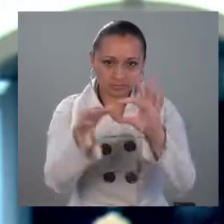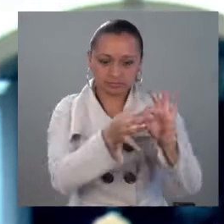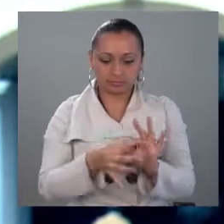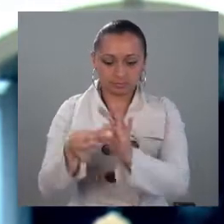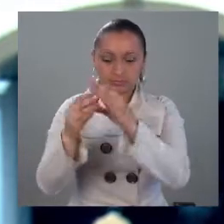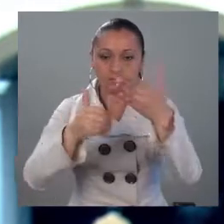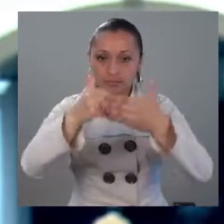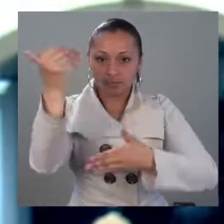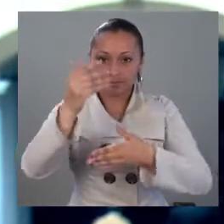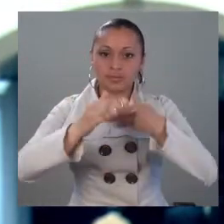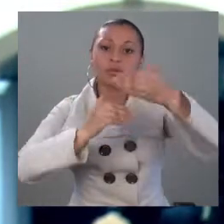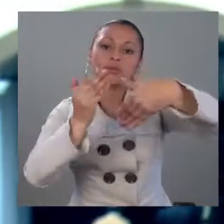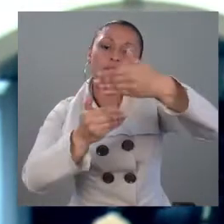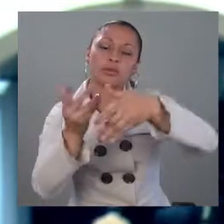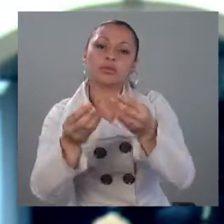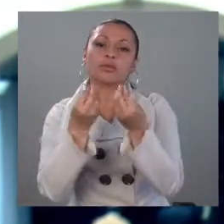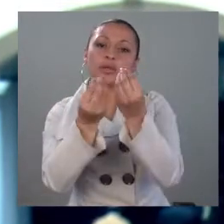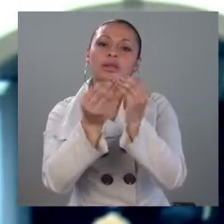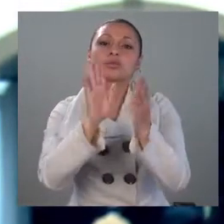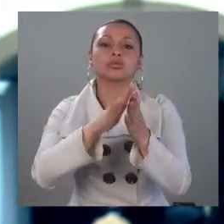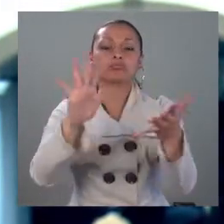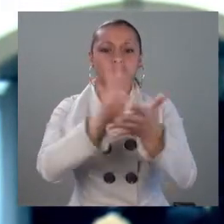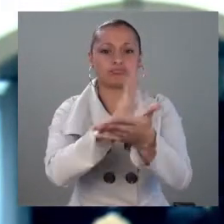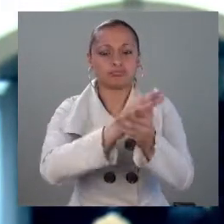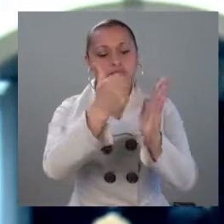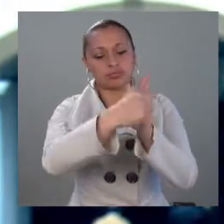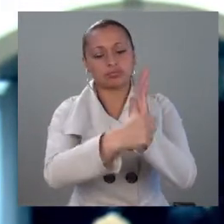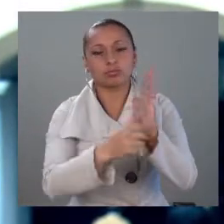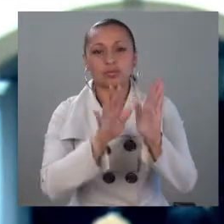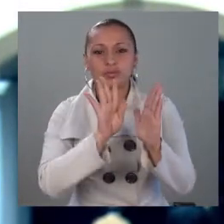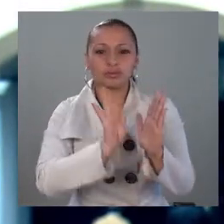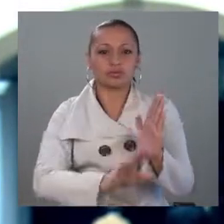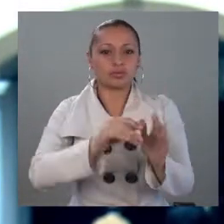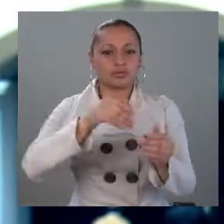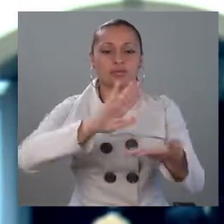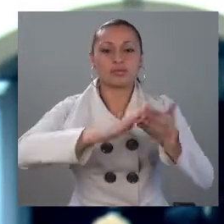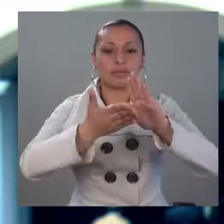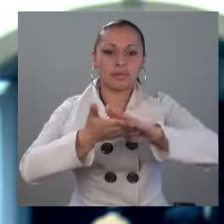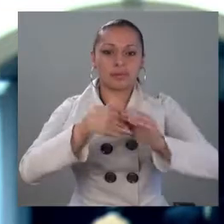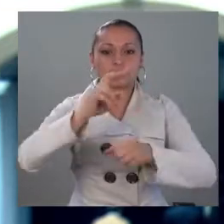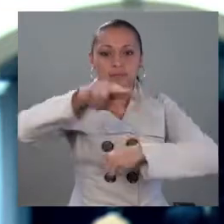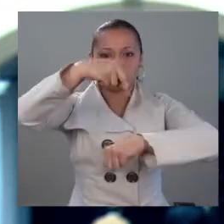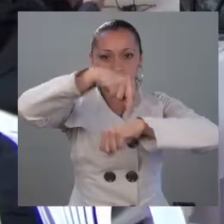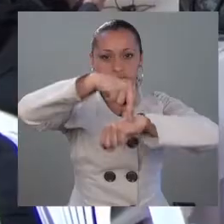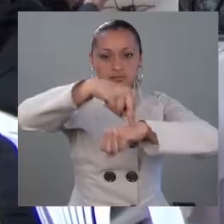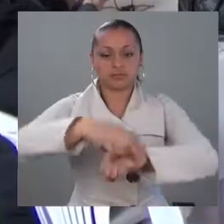Local, inicia el proceso de enriquecimiento al documento preliminar de la Agenda de Paz para Nariño.